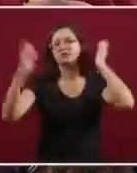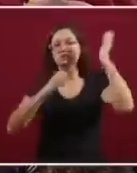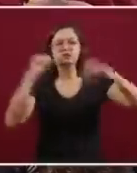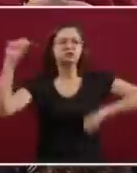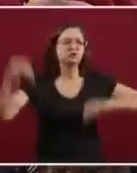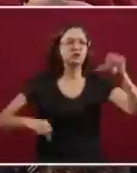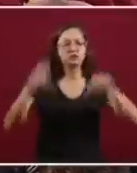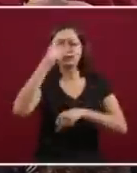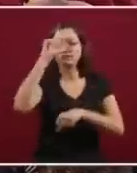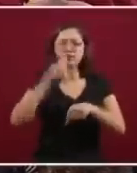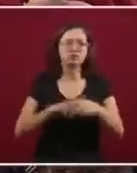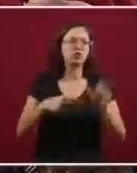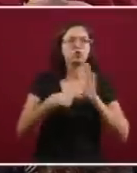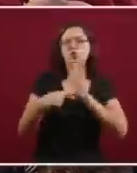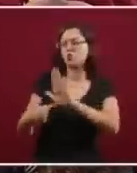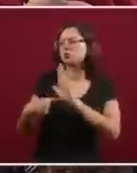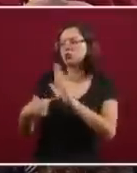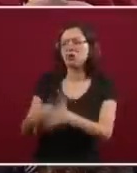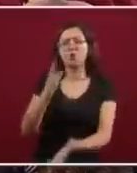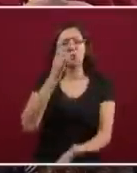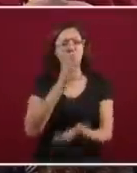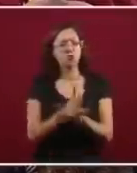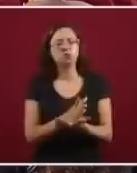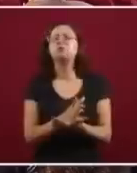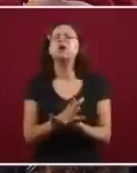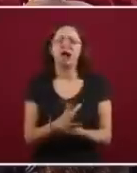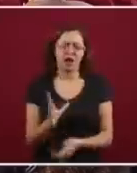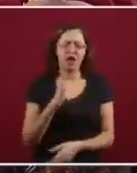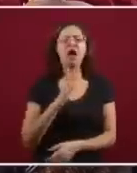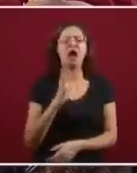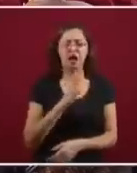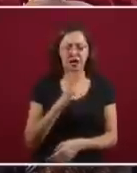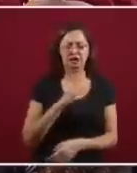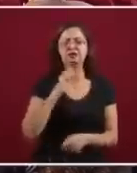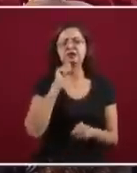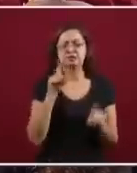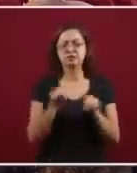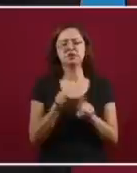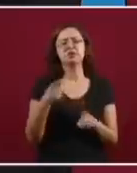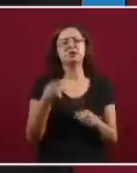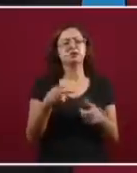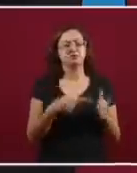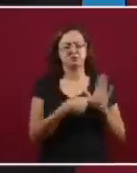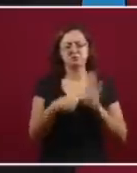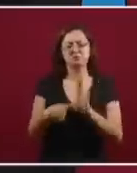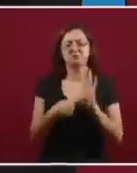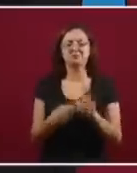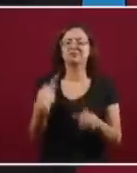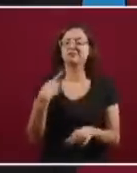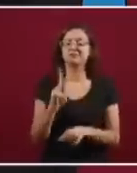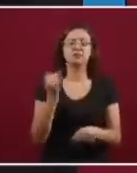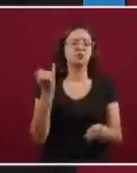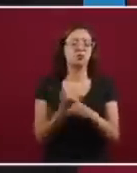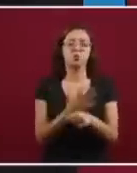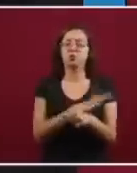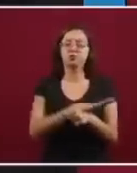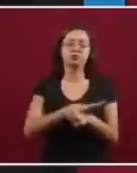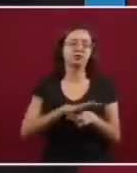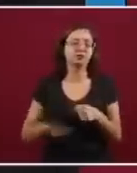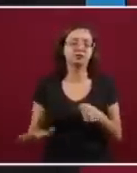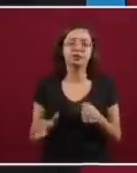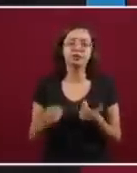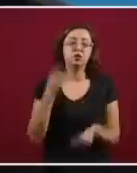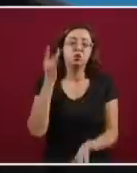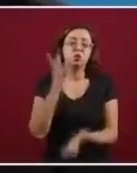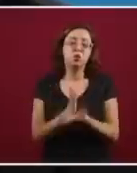culturales también éstas están contempladas y también tienen un papel importantísimo pero no nos daríamos abasto solamente con